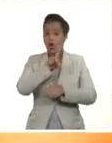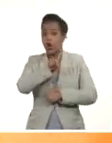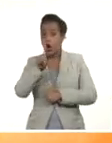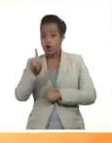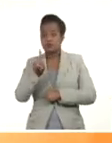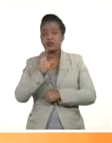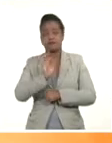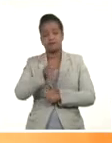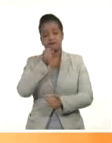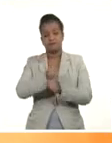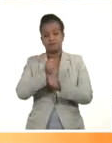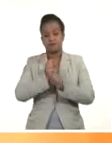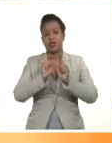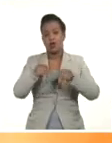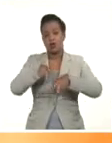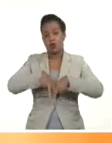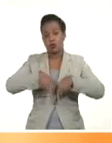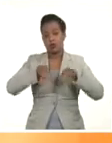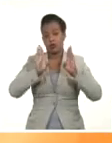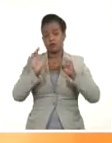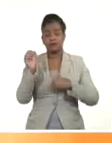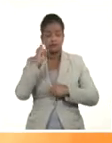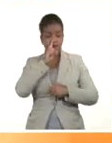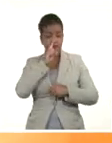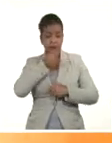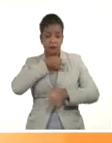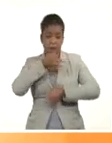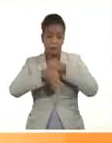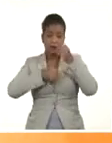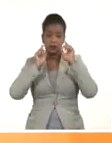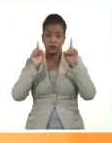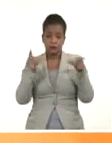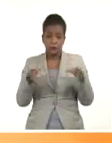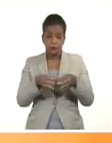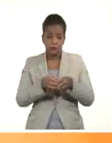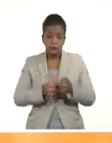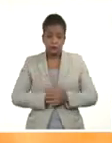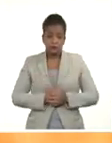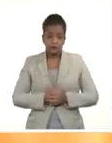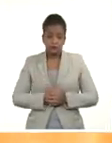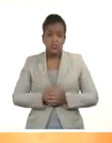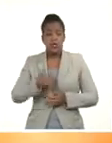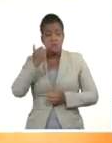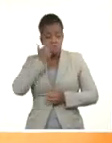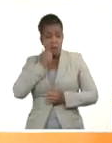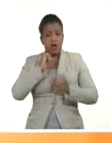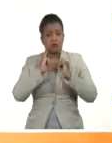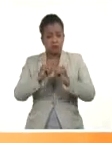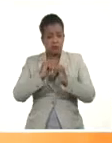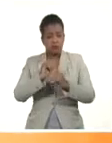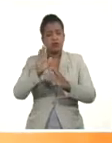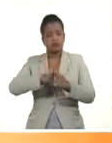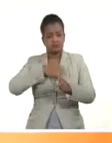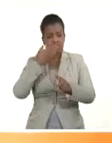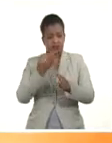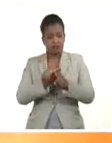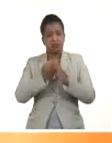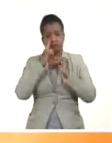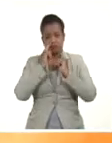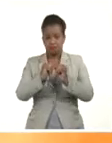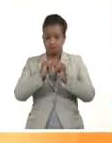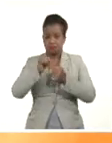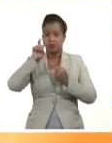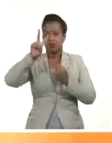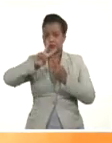Hotel Saratoga. Hasta aquí los detalles de esta reunión. Espere otras informaciones en próximos espacios de